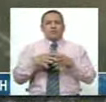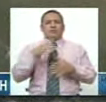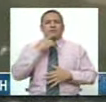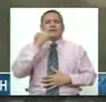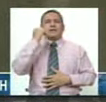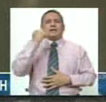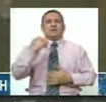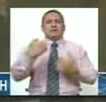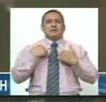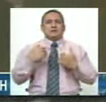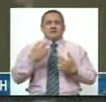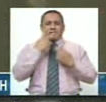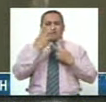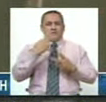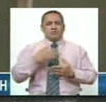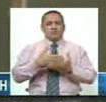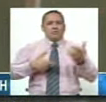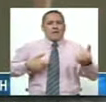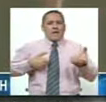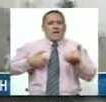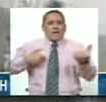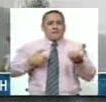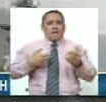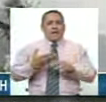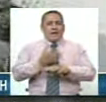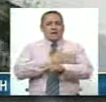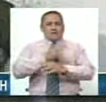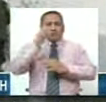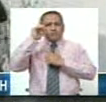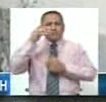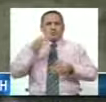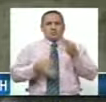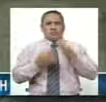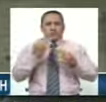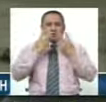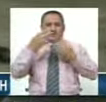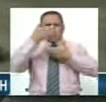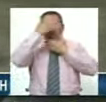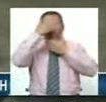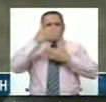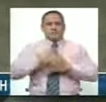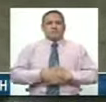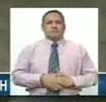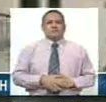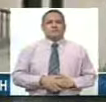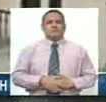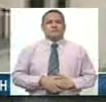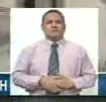defendió el uso de las armas de reglamento de los comandos ante un acto terrorista.